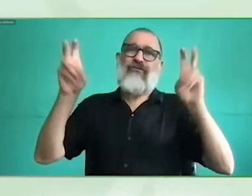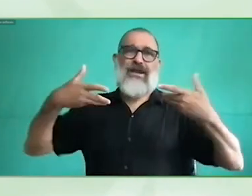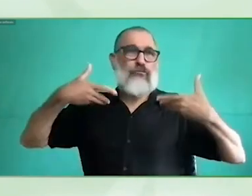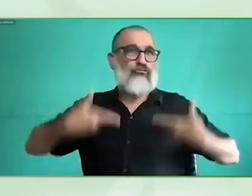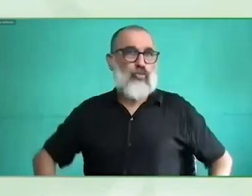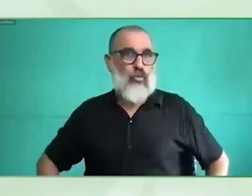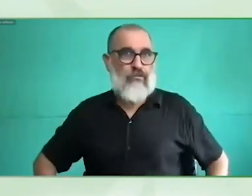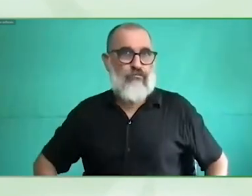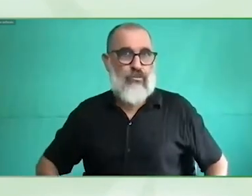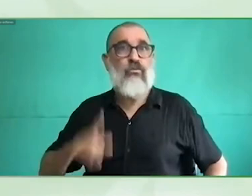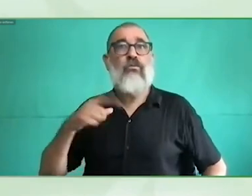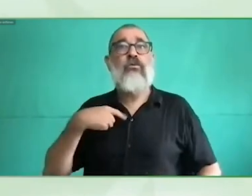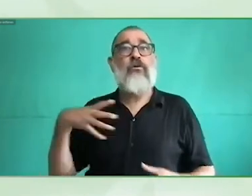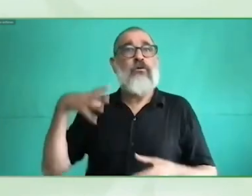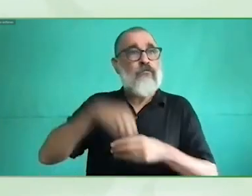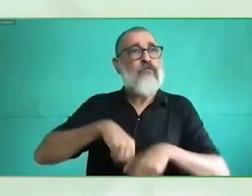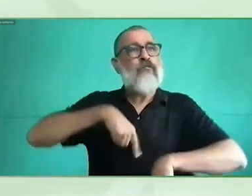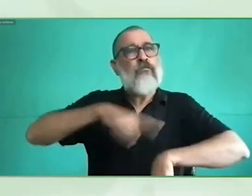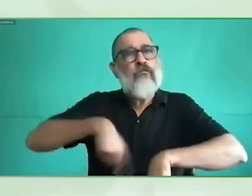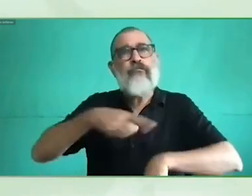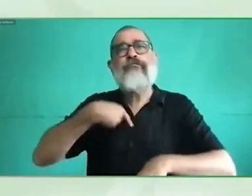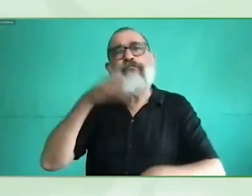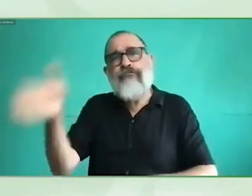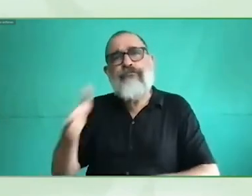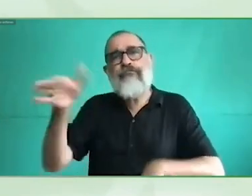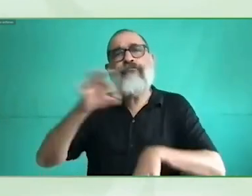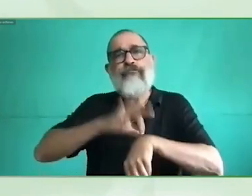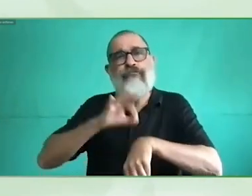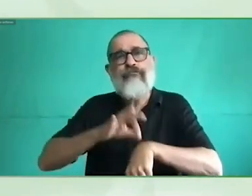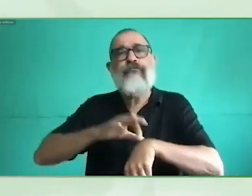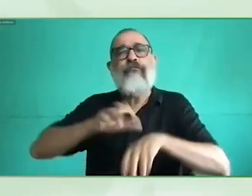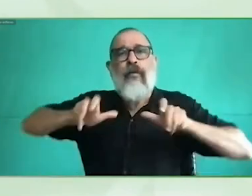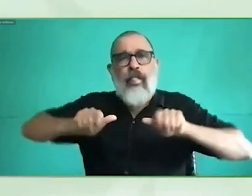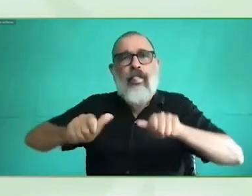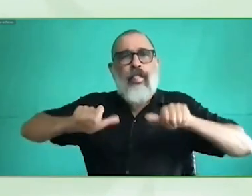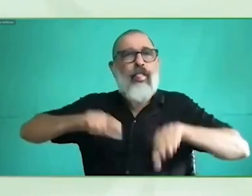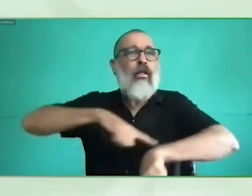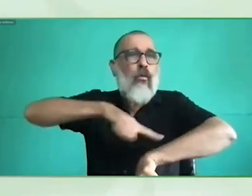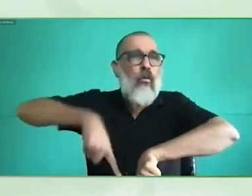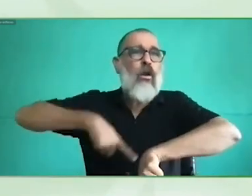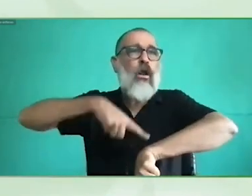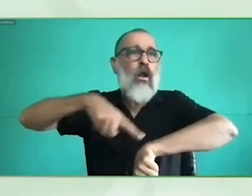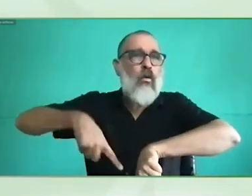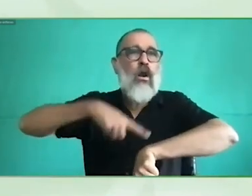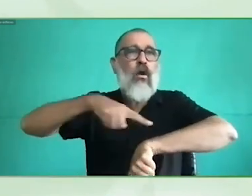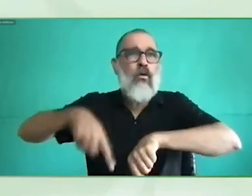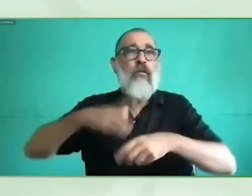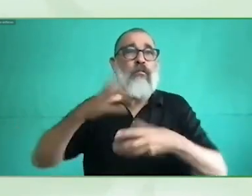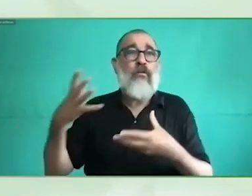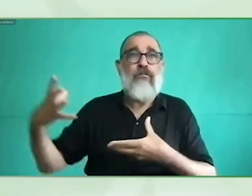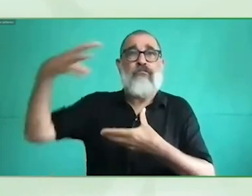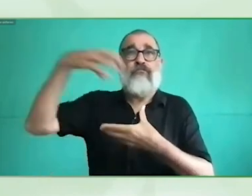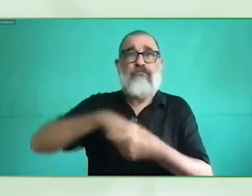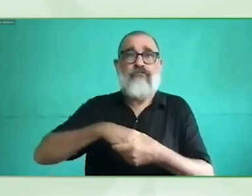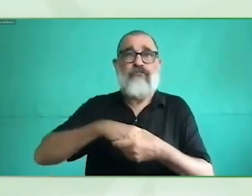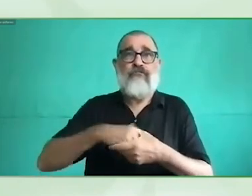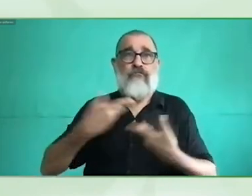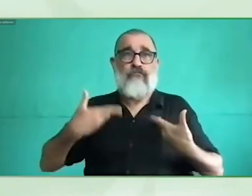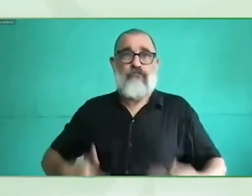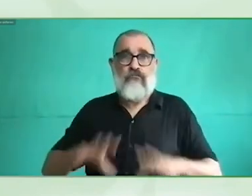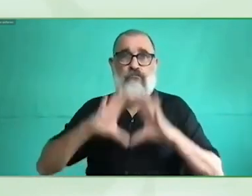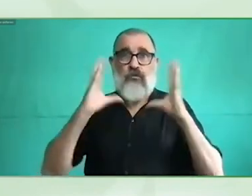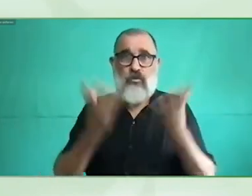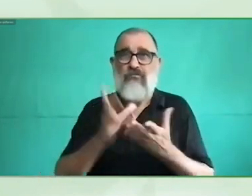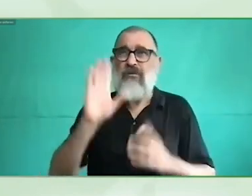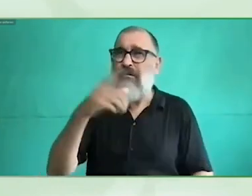hasta que un día de esos en los que tocar fondo es lo único que nos queda me dije a mí misma no